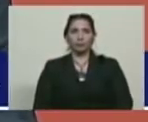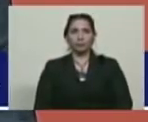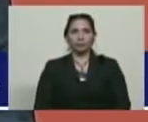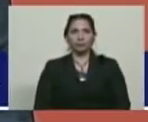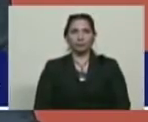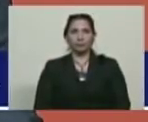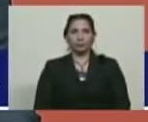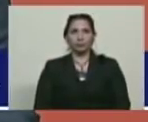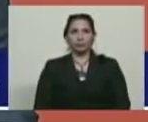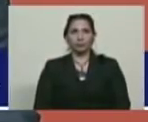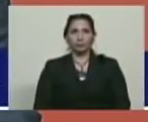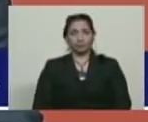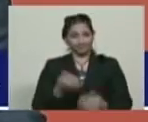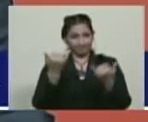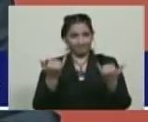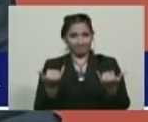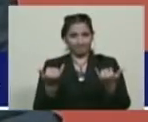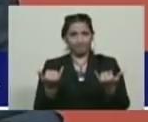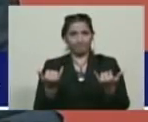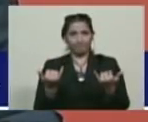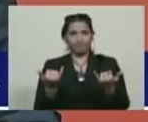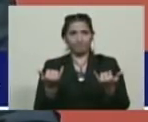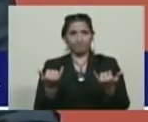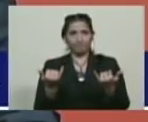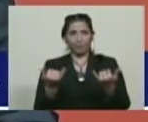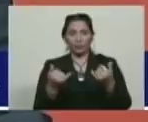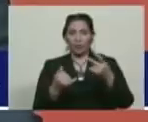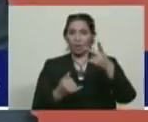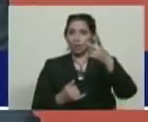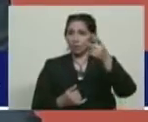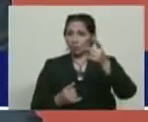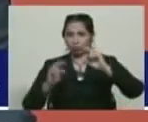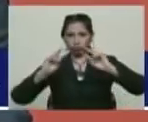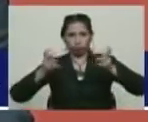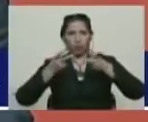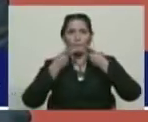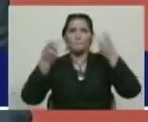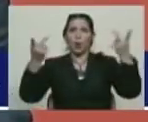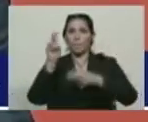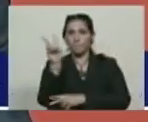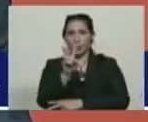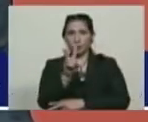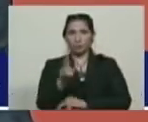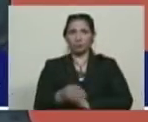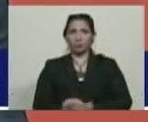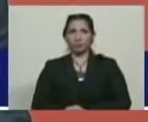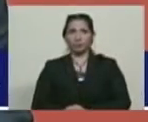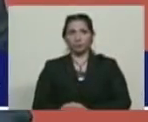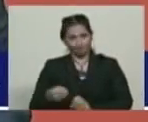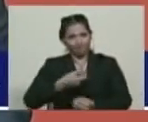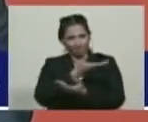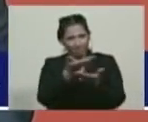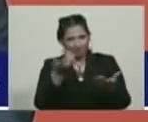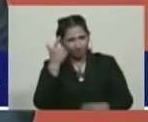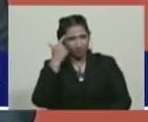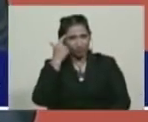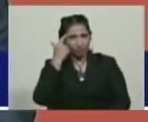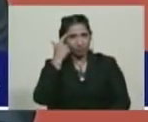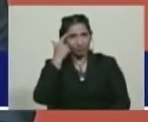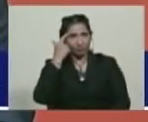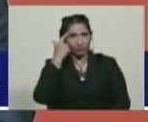ayer ahora bien como segundo tema quiero informarle a toda venezuela ustedes saben qué